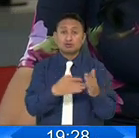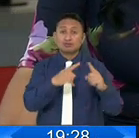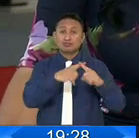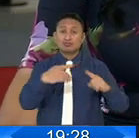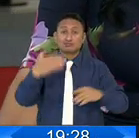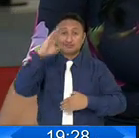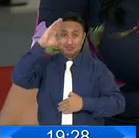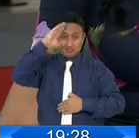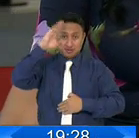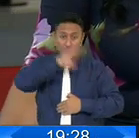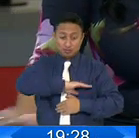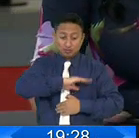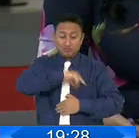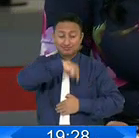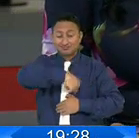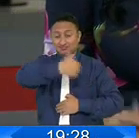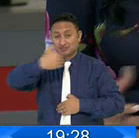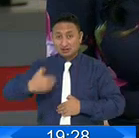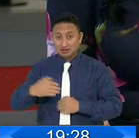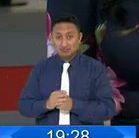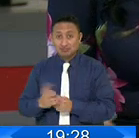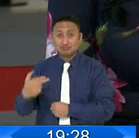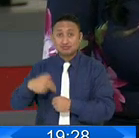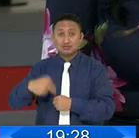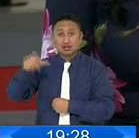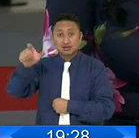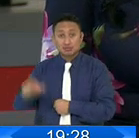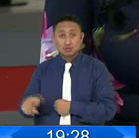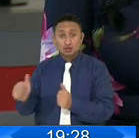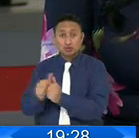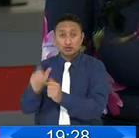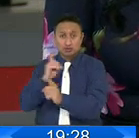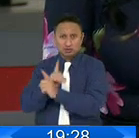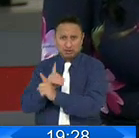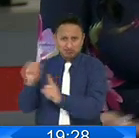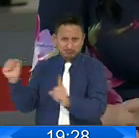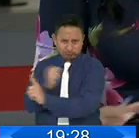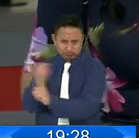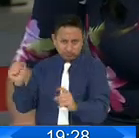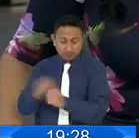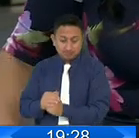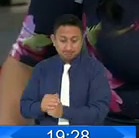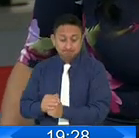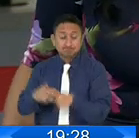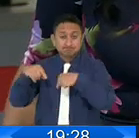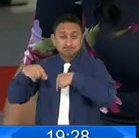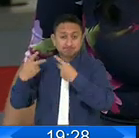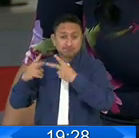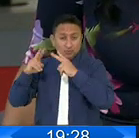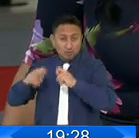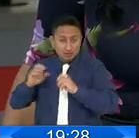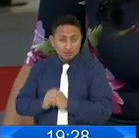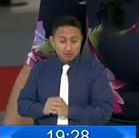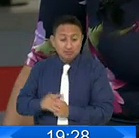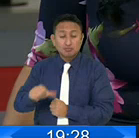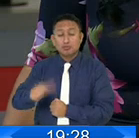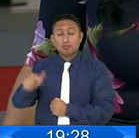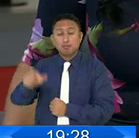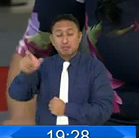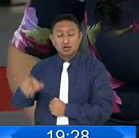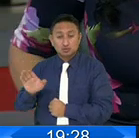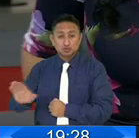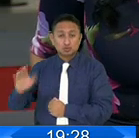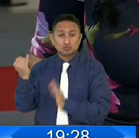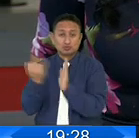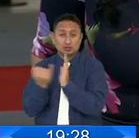agente metropolitana que participó en los abusos cometidos hacia una mujer con discapacidad. Mientras tanto, se investiga la identidad del resto de personas